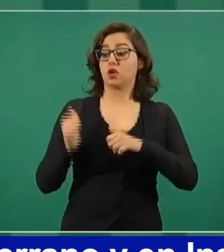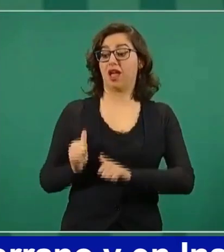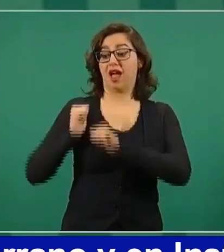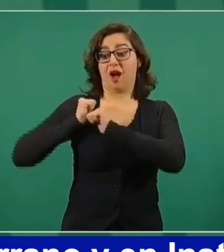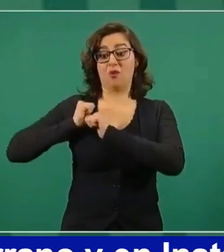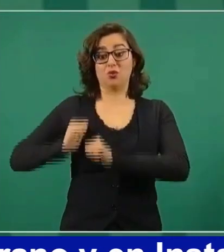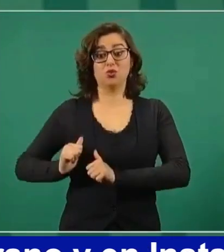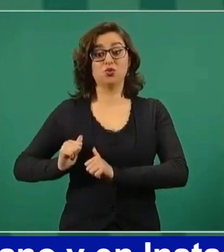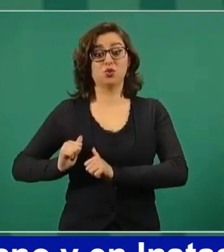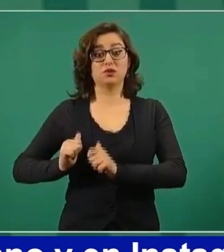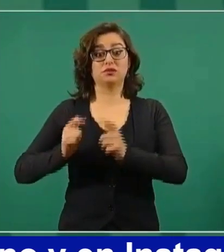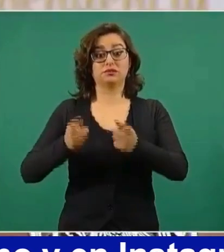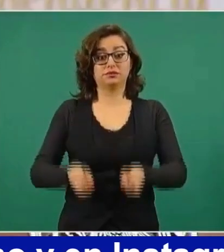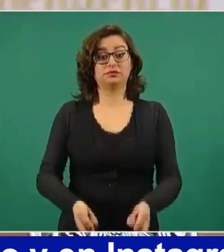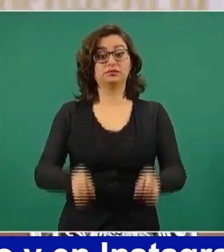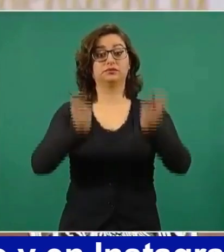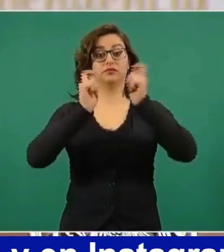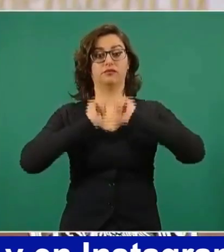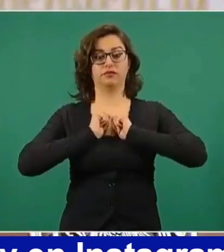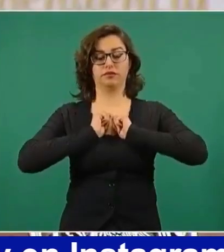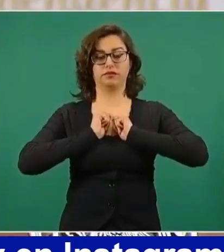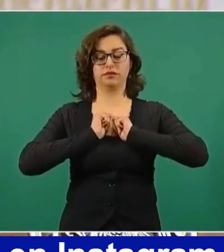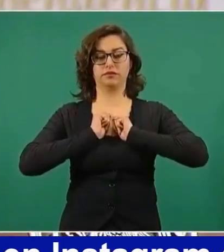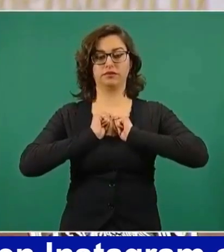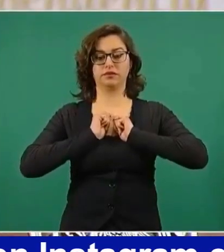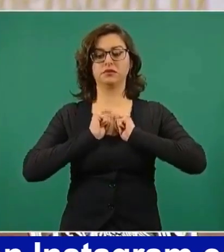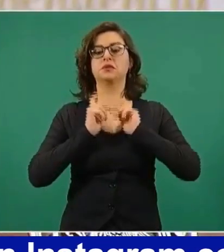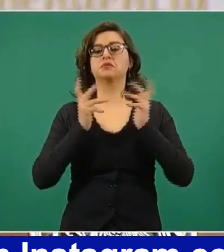cobraban por audiencia.